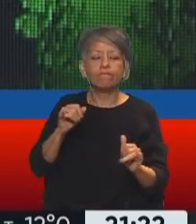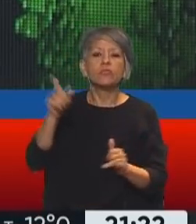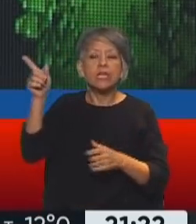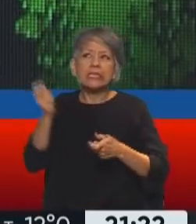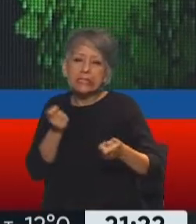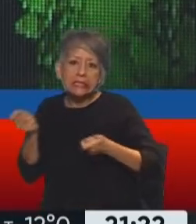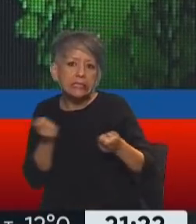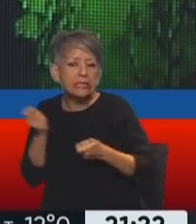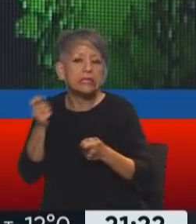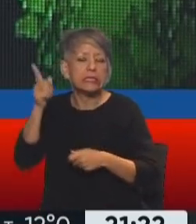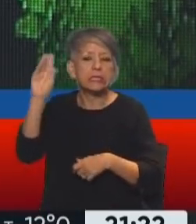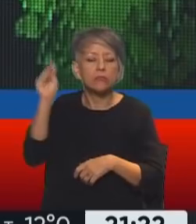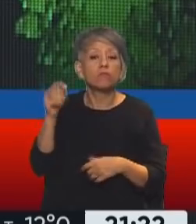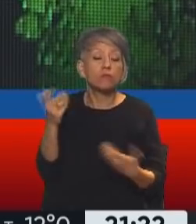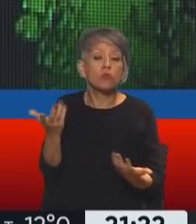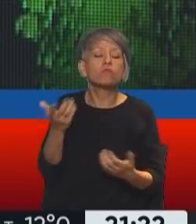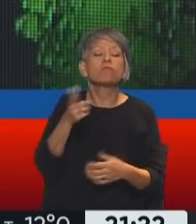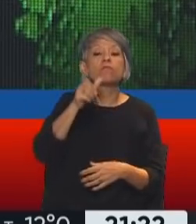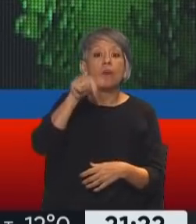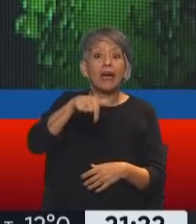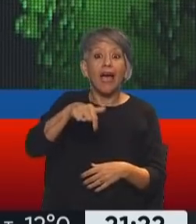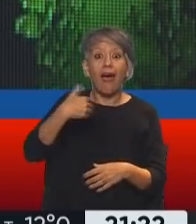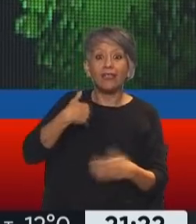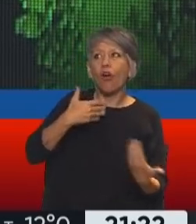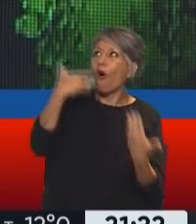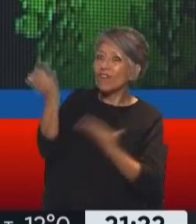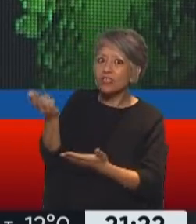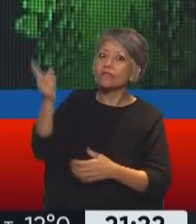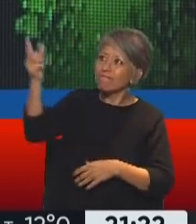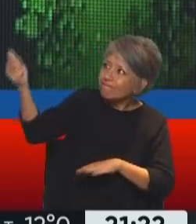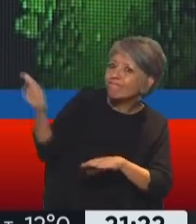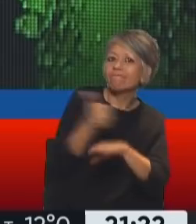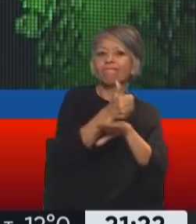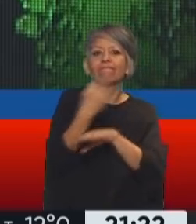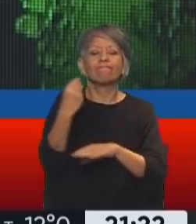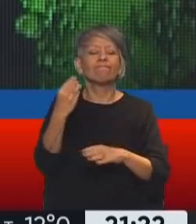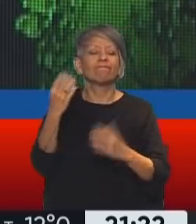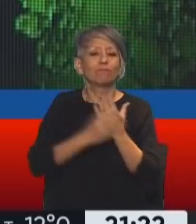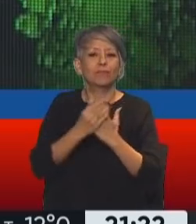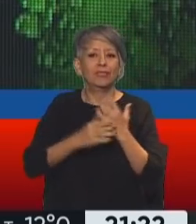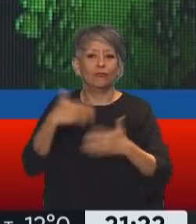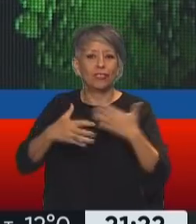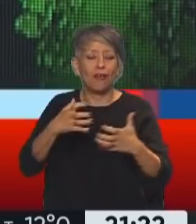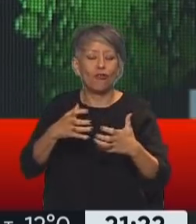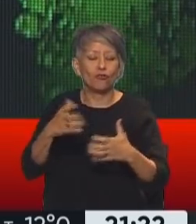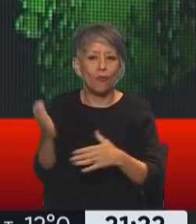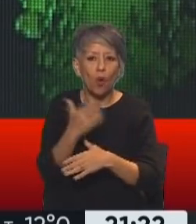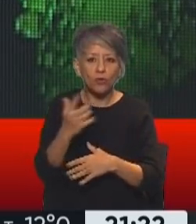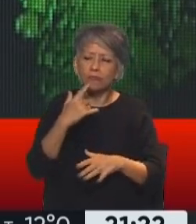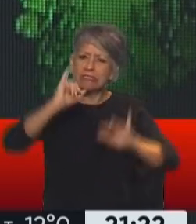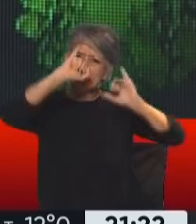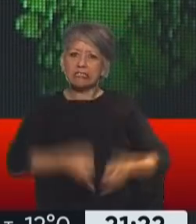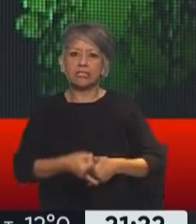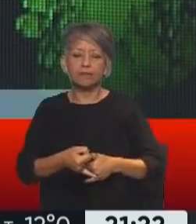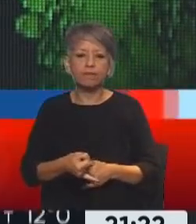Scioli en este sentido. Le han ofrecido entonces el puesto de ministro de Desarrollo Productivo. Ha aceptado frente a una serie de